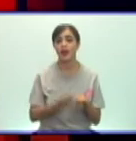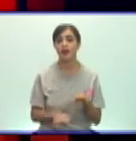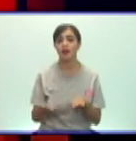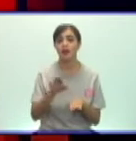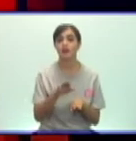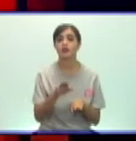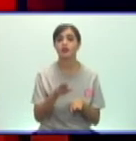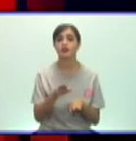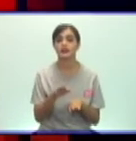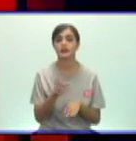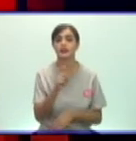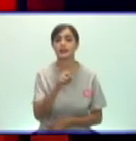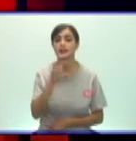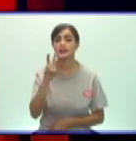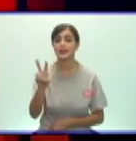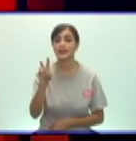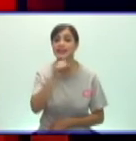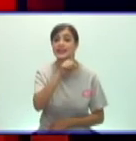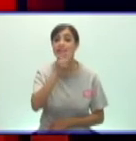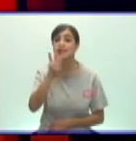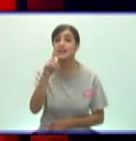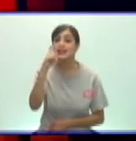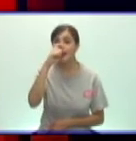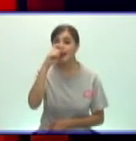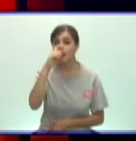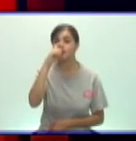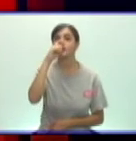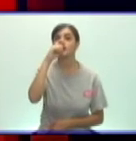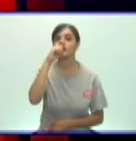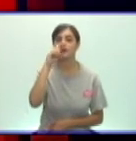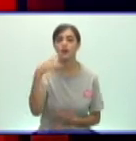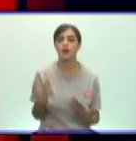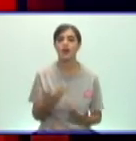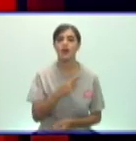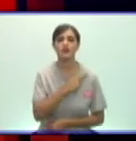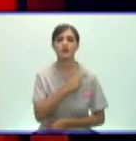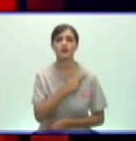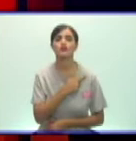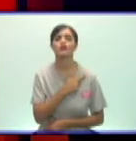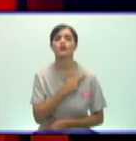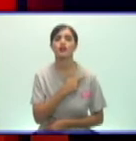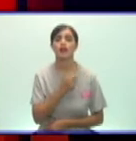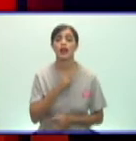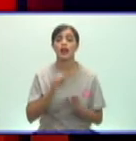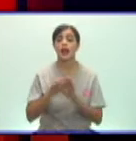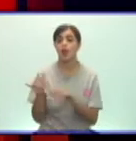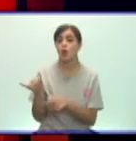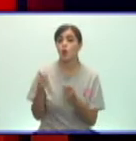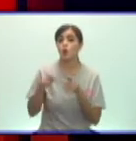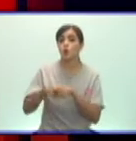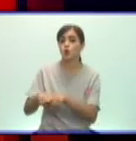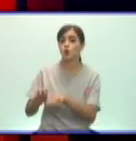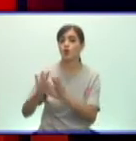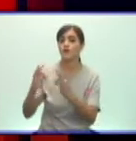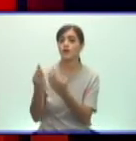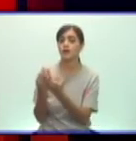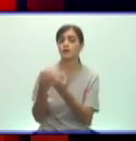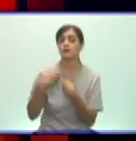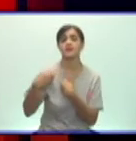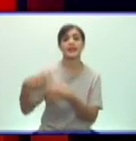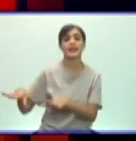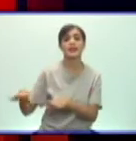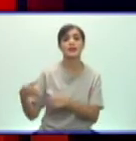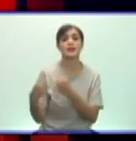tiene usted ahora, 13 años, ¿verdad? Y cuáles fueron las razones que le llevaron ella junto a su familia pues a abandonar su país